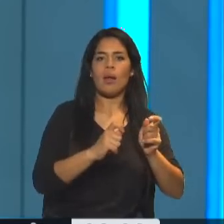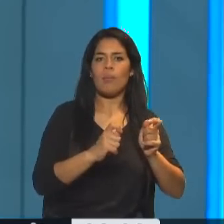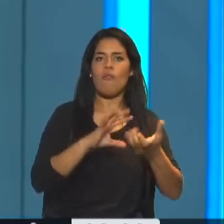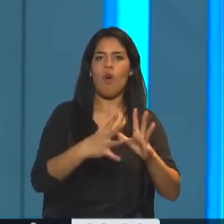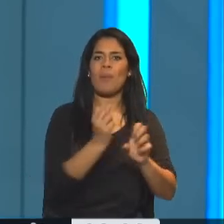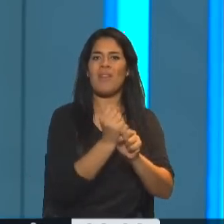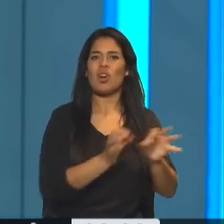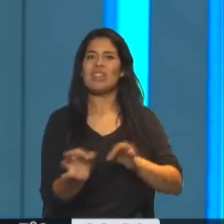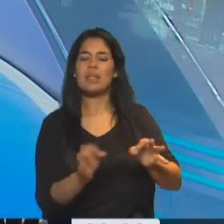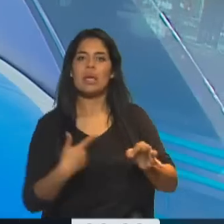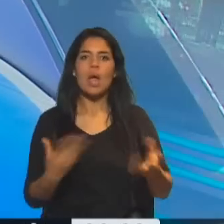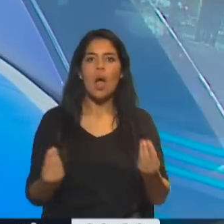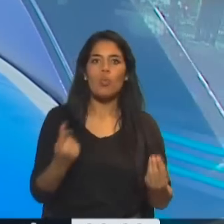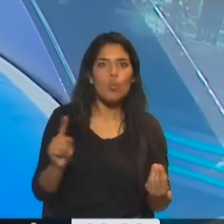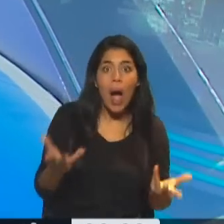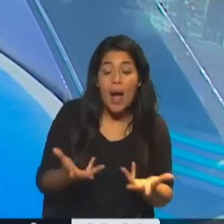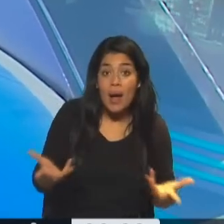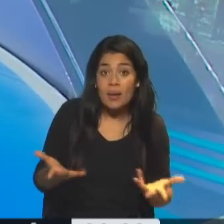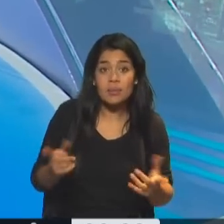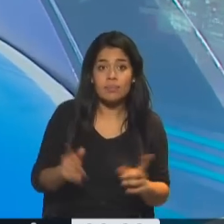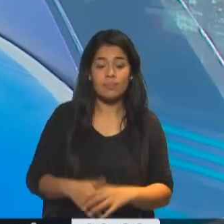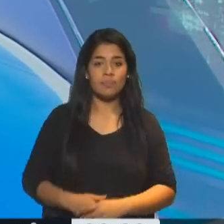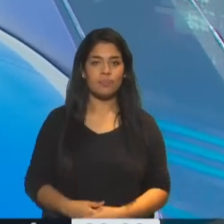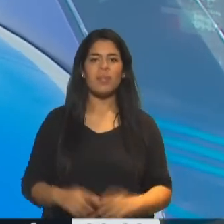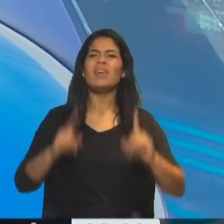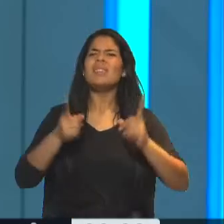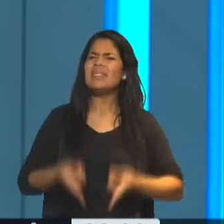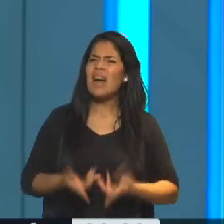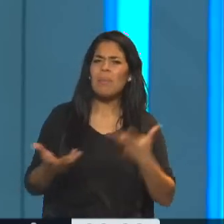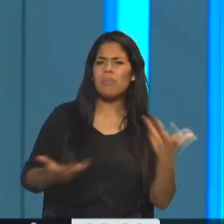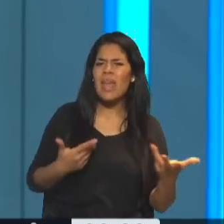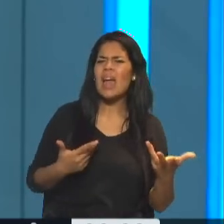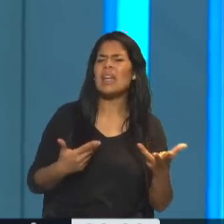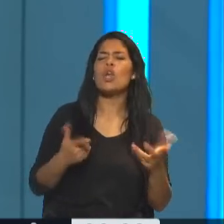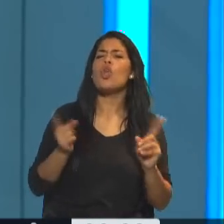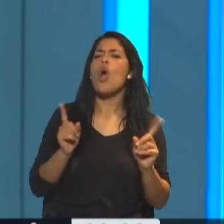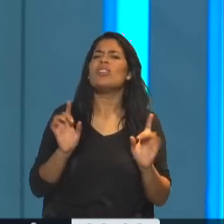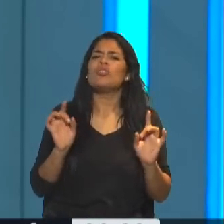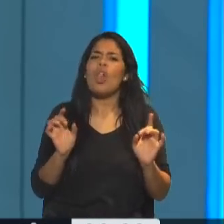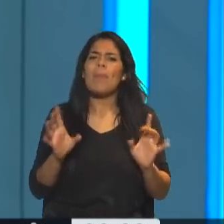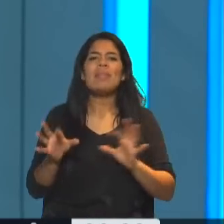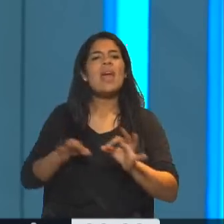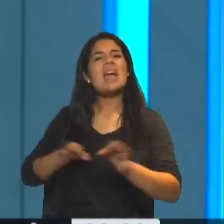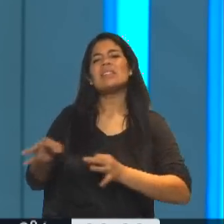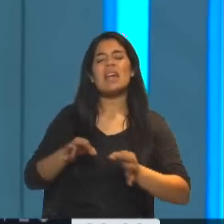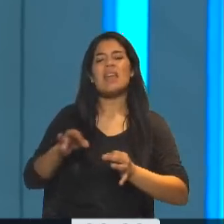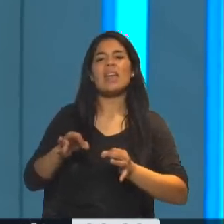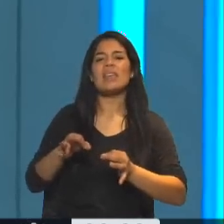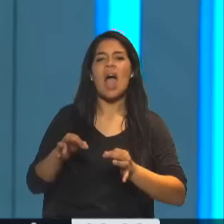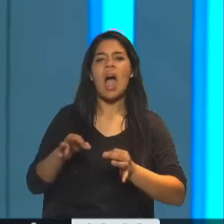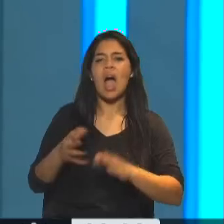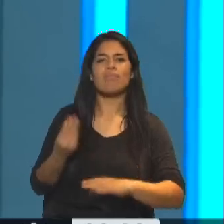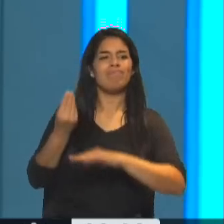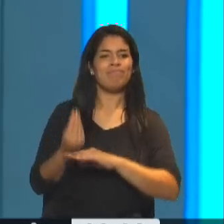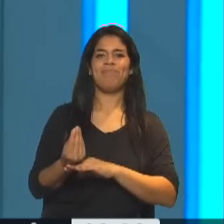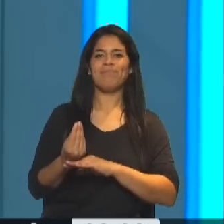la incertidumbre ronda, o sea, orbita alrededor de varios factores. Precisamente creo que ahí hay un papel fundamental que va a cumplir